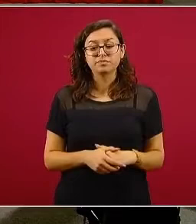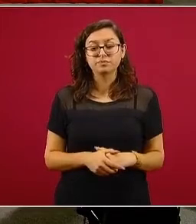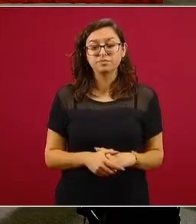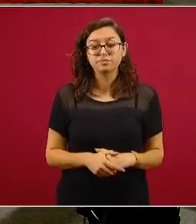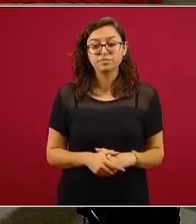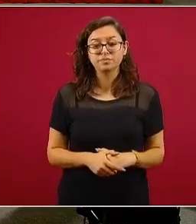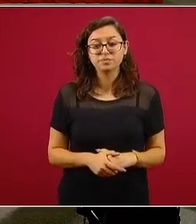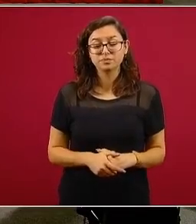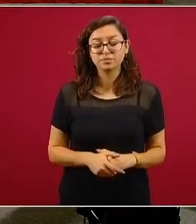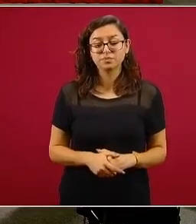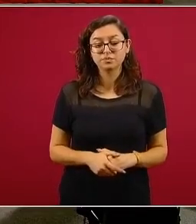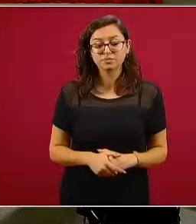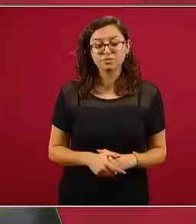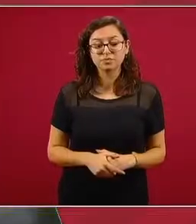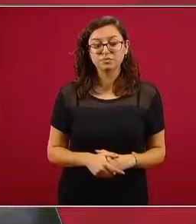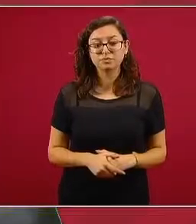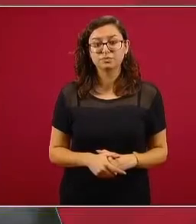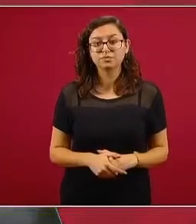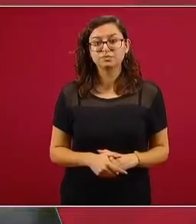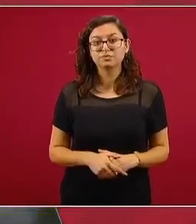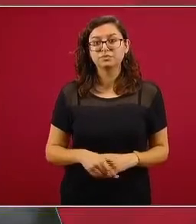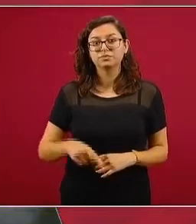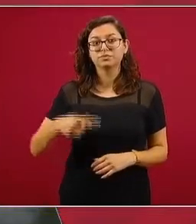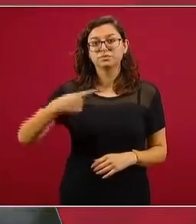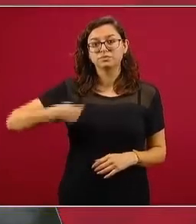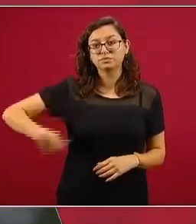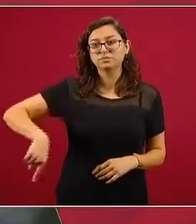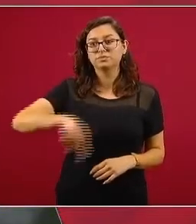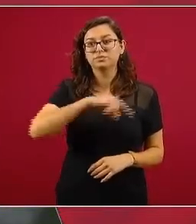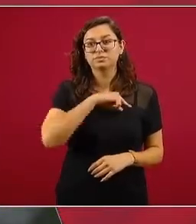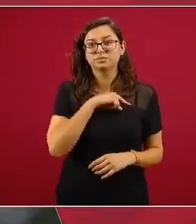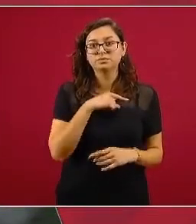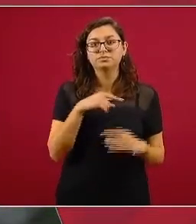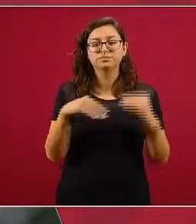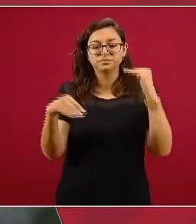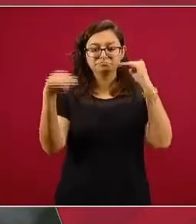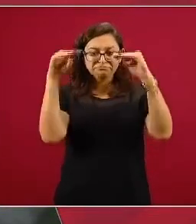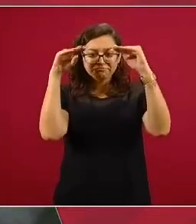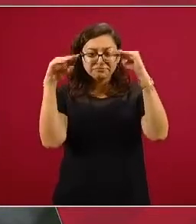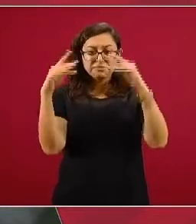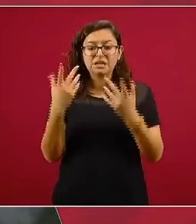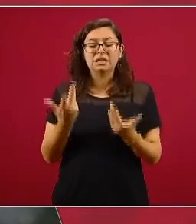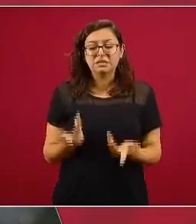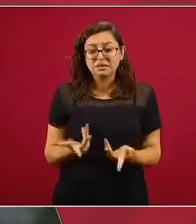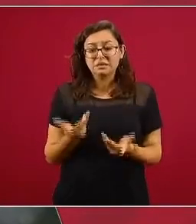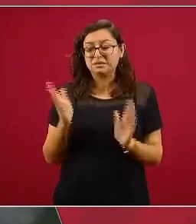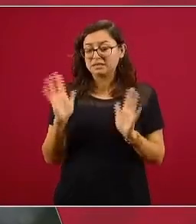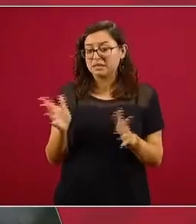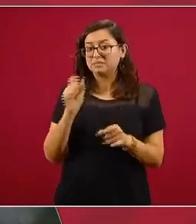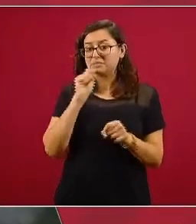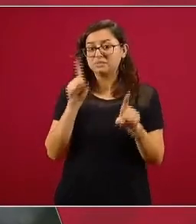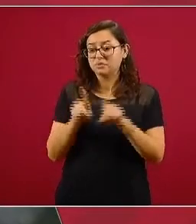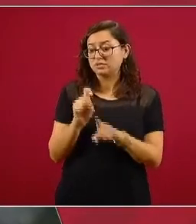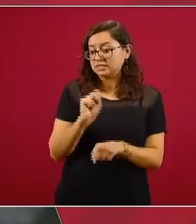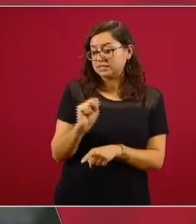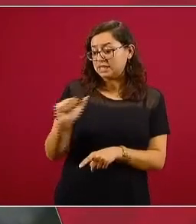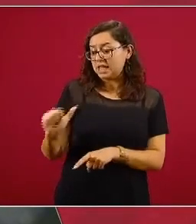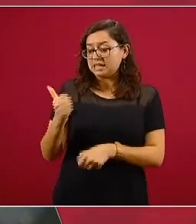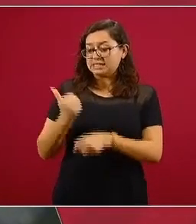por instrucción del secretario de Salud y en concurrencia con la instrucción general que dio el presidente,